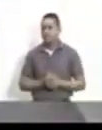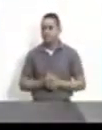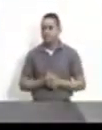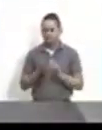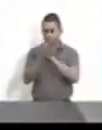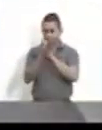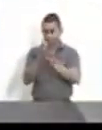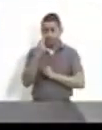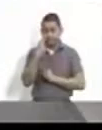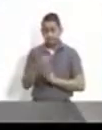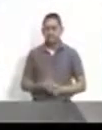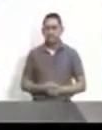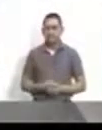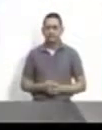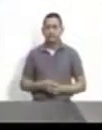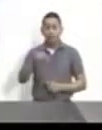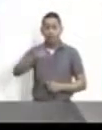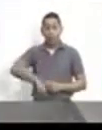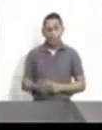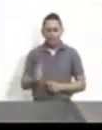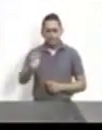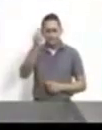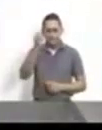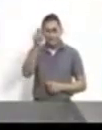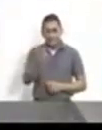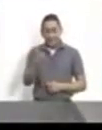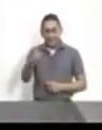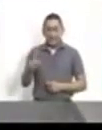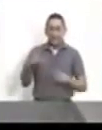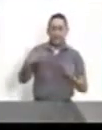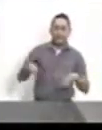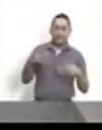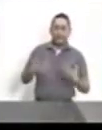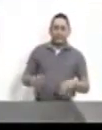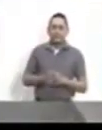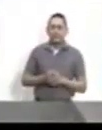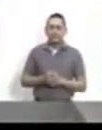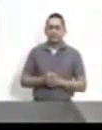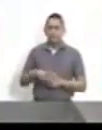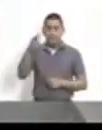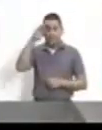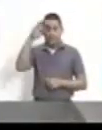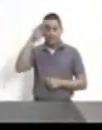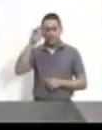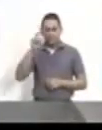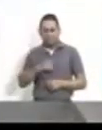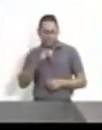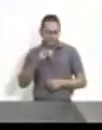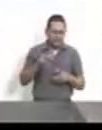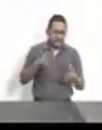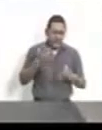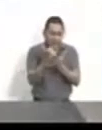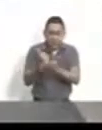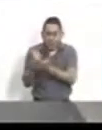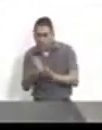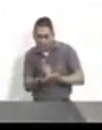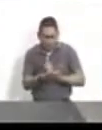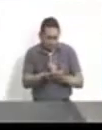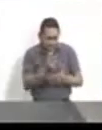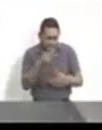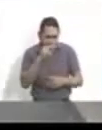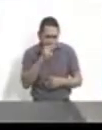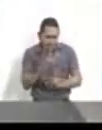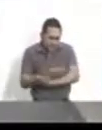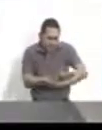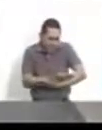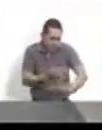El protagonista hoy de la historia, el Mocoa, es un agente de la policía que el día de la avalancha salvó a un bebé de tan solo 4 meses de nacido. Él,